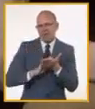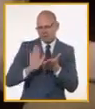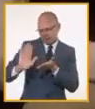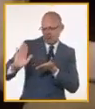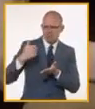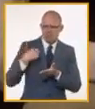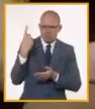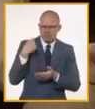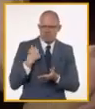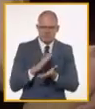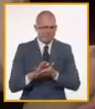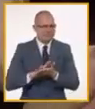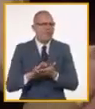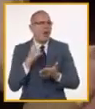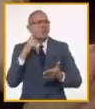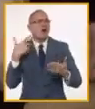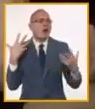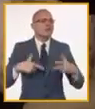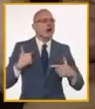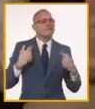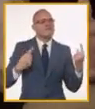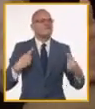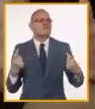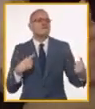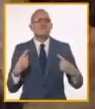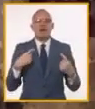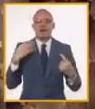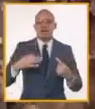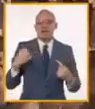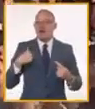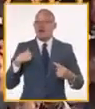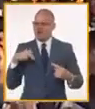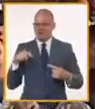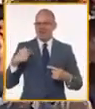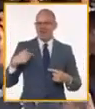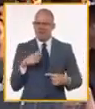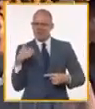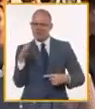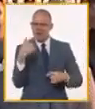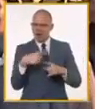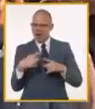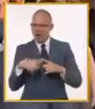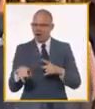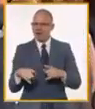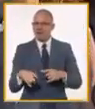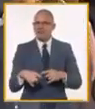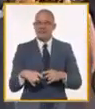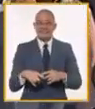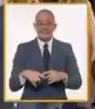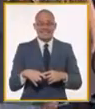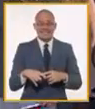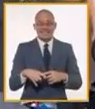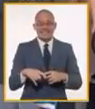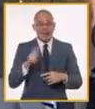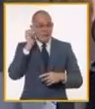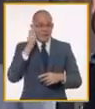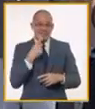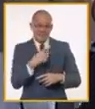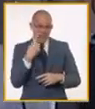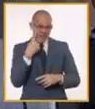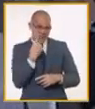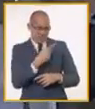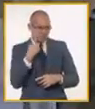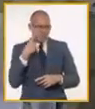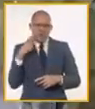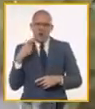hecho siempre. Y camino, no hay que caminar y todo eso. Bueno, lo he visto en la Marcha de las Antorchas, bajar por San Lázaro.